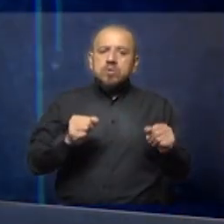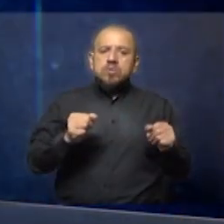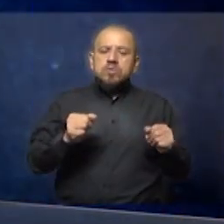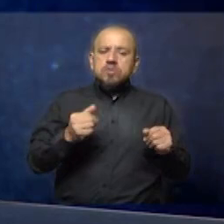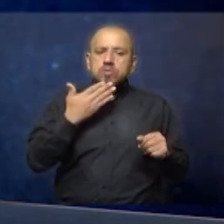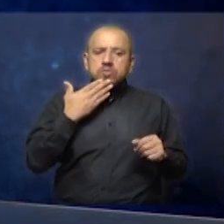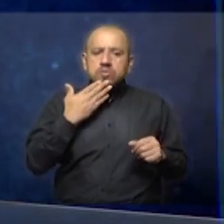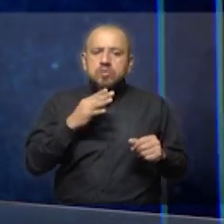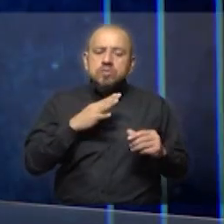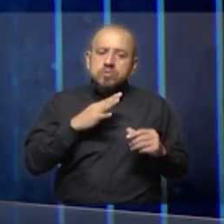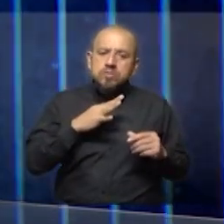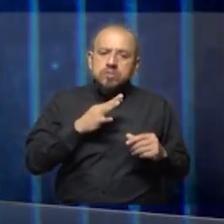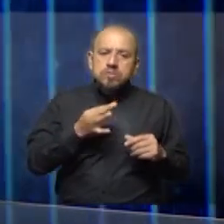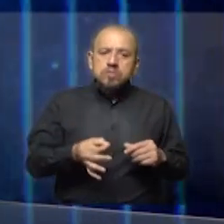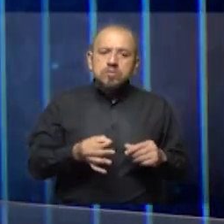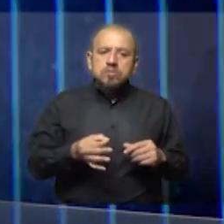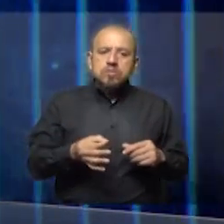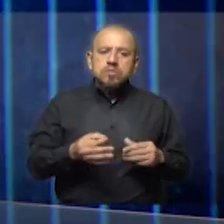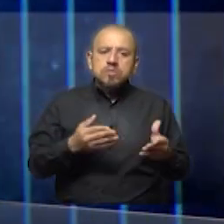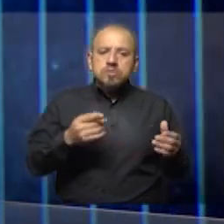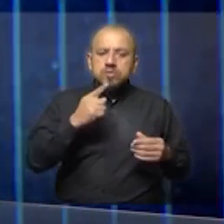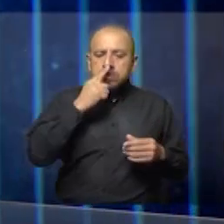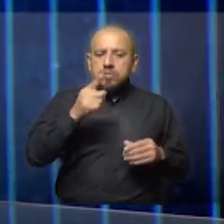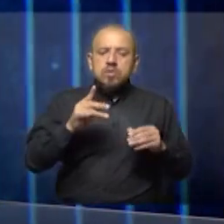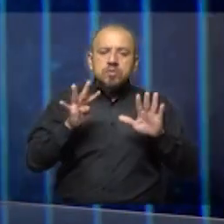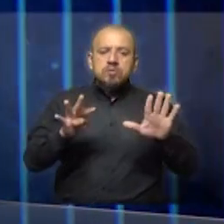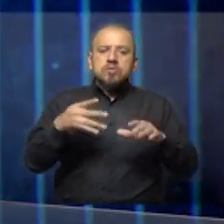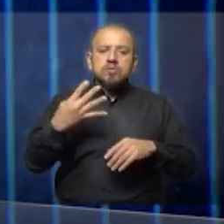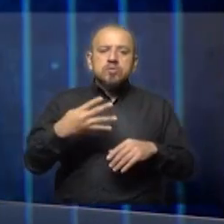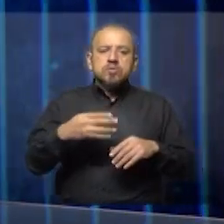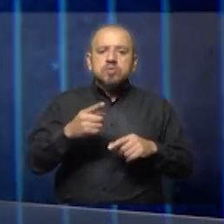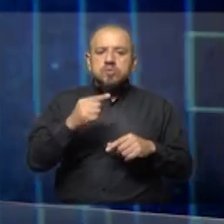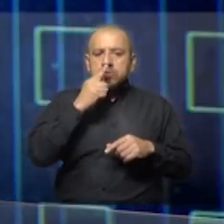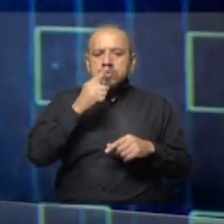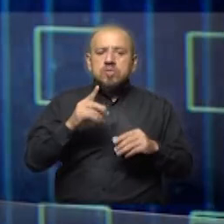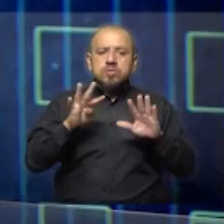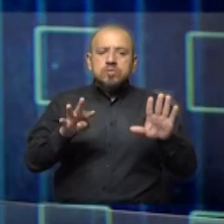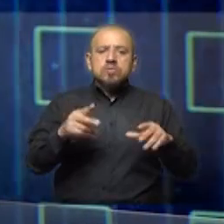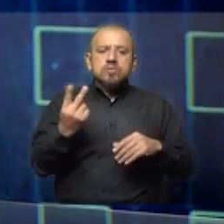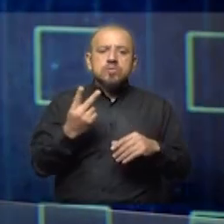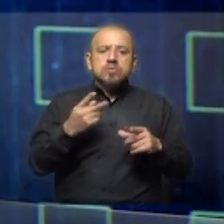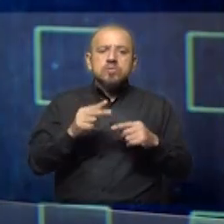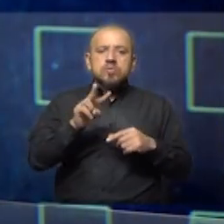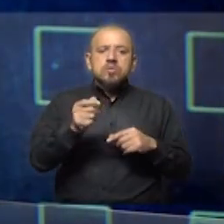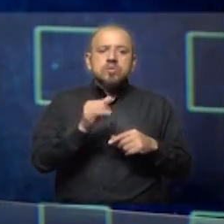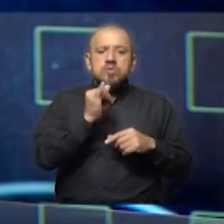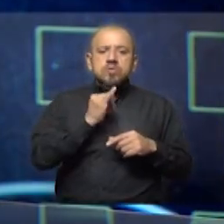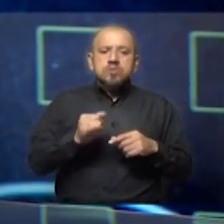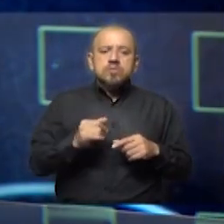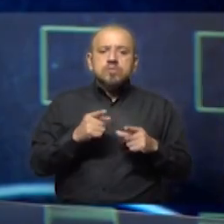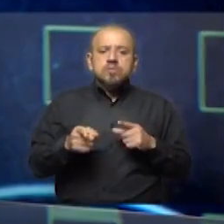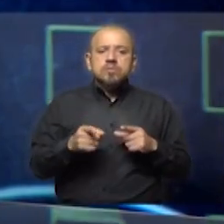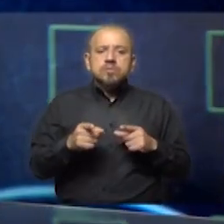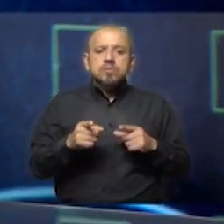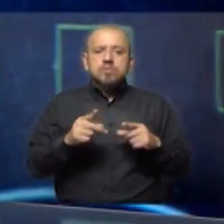Nobleza que implica el acto que de 1914 a 1922 hizo a Ferreira y en el